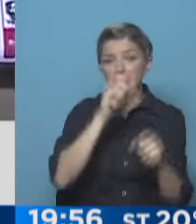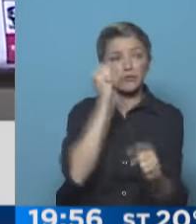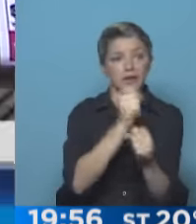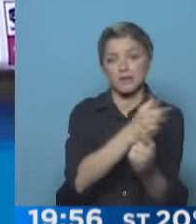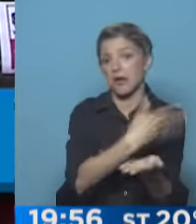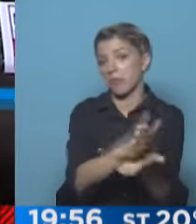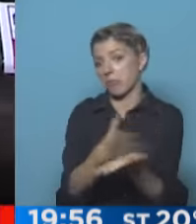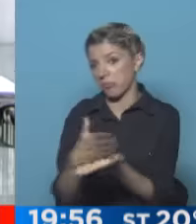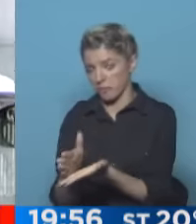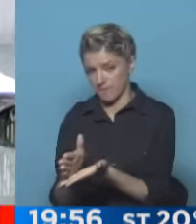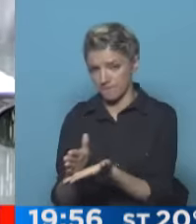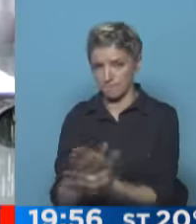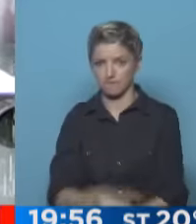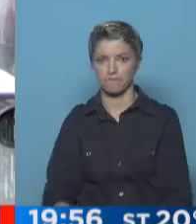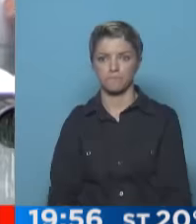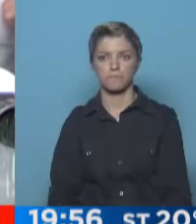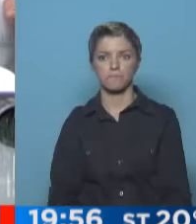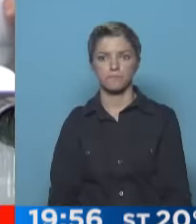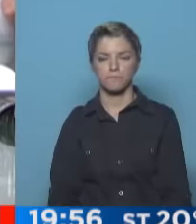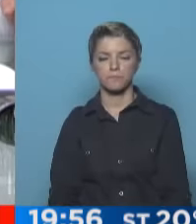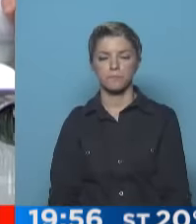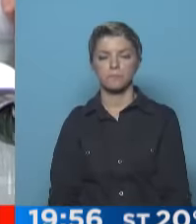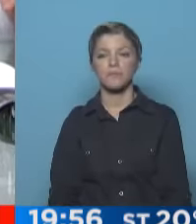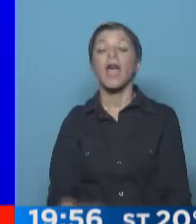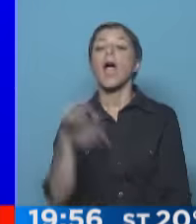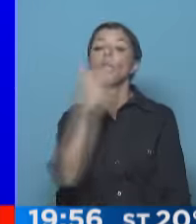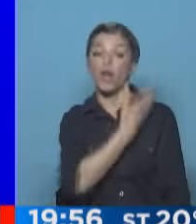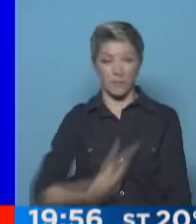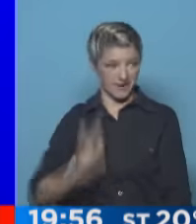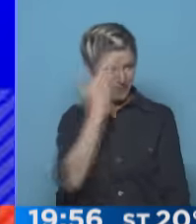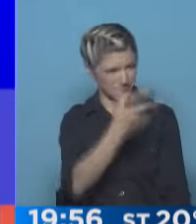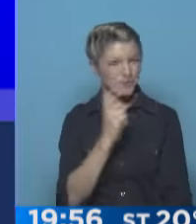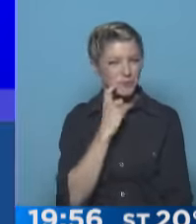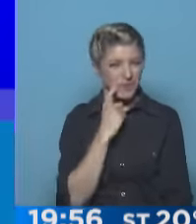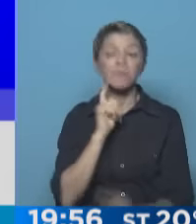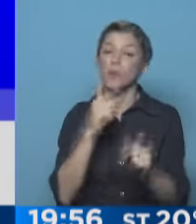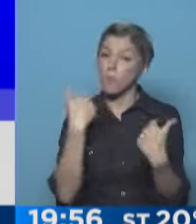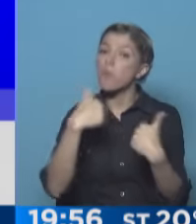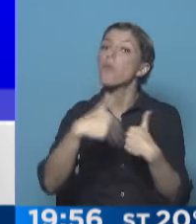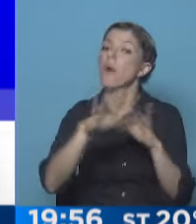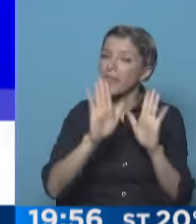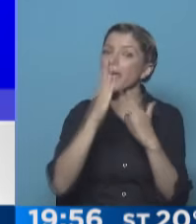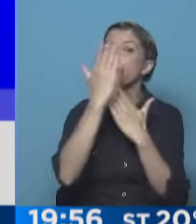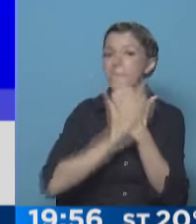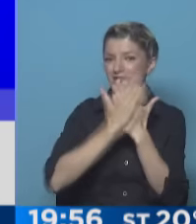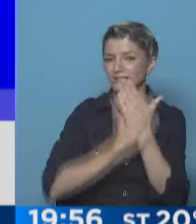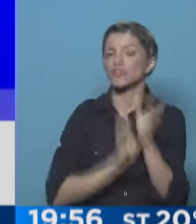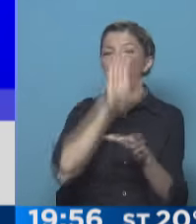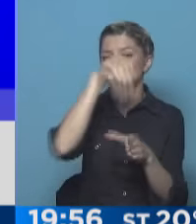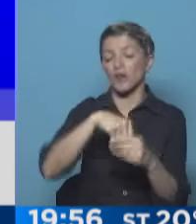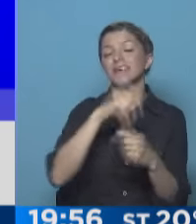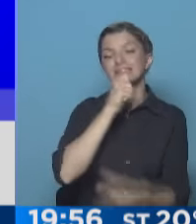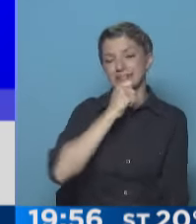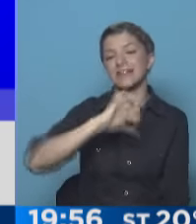variable de ajuste y estamos con el gobernador Pero además posible ministro de interior en un eventual gobierno de Daniel